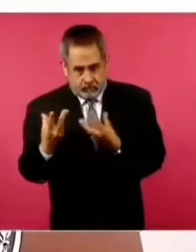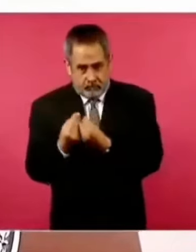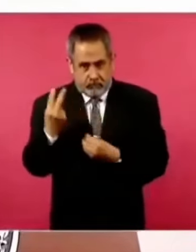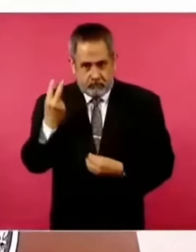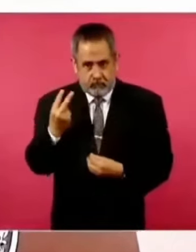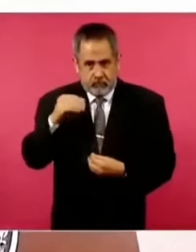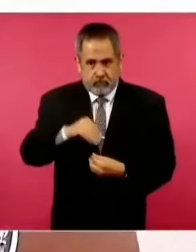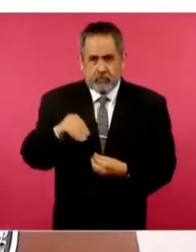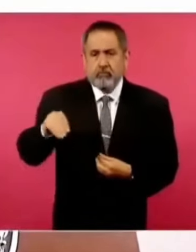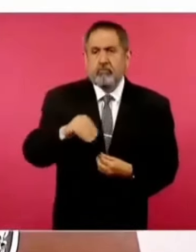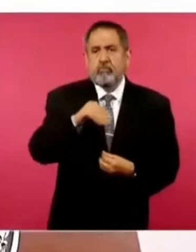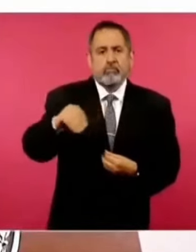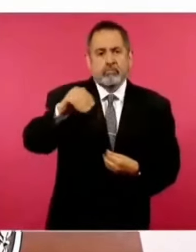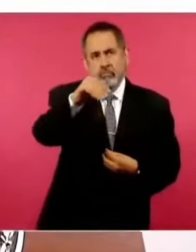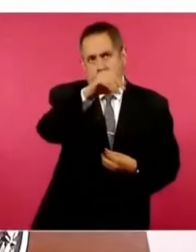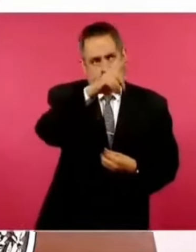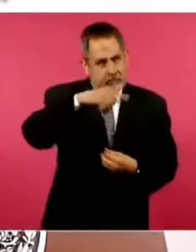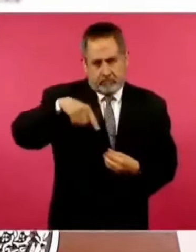la capital.